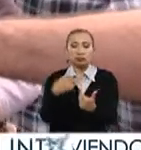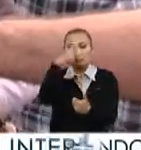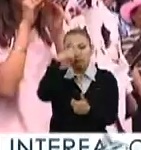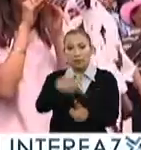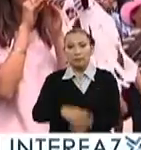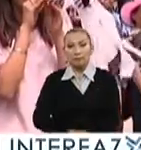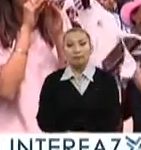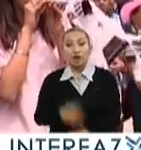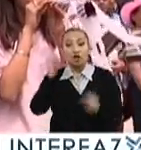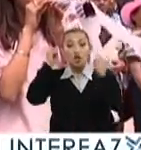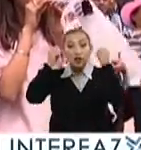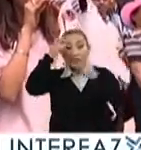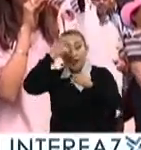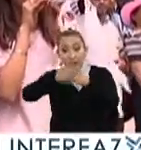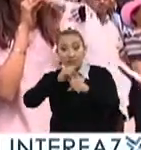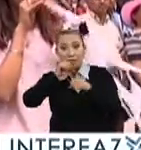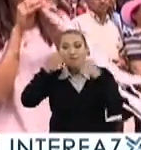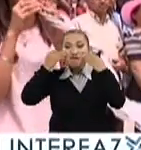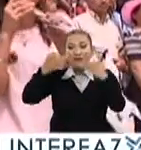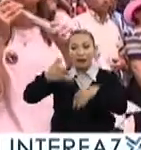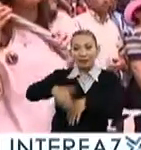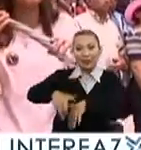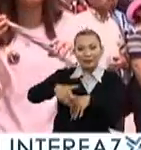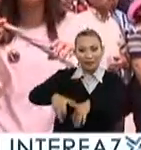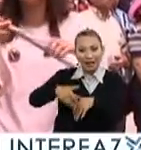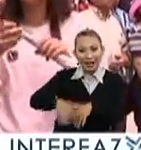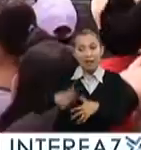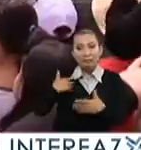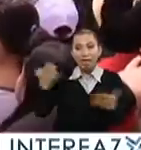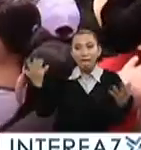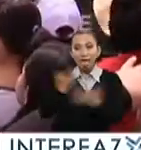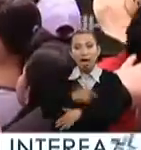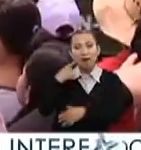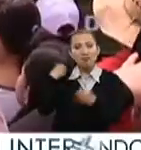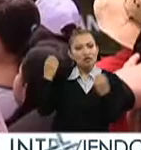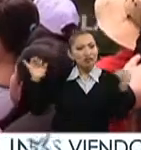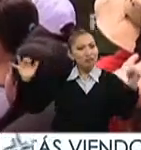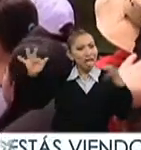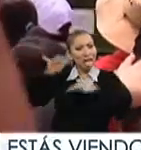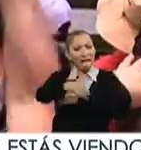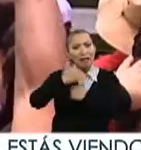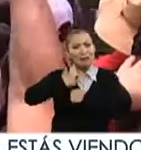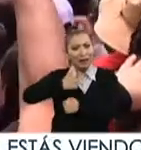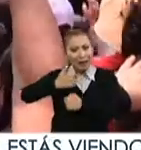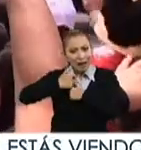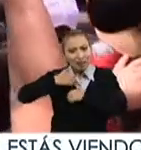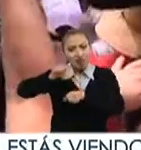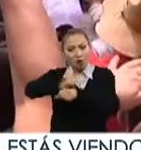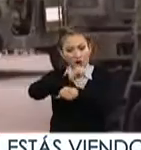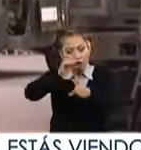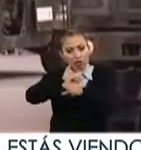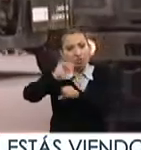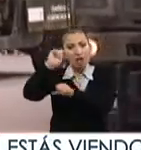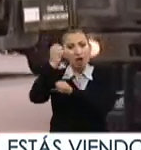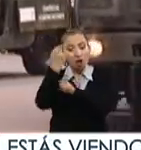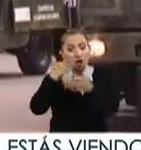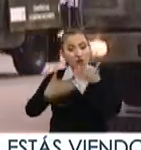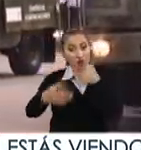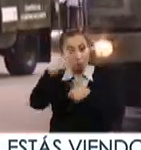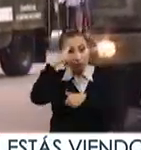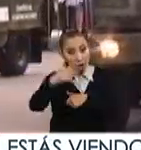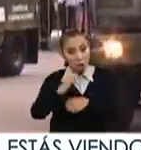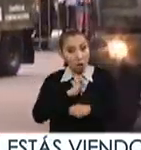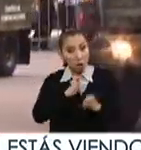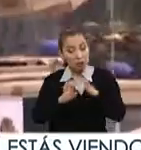país. Turistas extranjeros también presenciaron el desfile y se sorprendieron de la cantidad de elementos, los vehículos y tecnología con los que cuenta